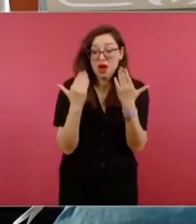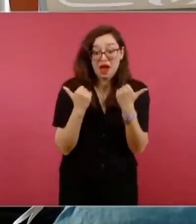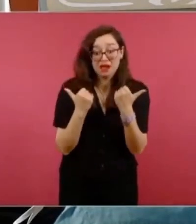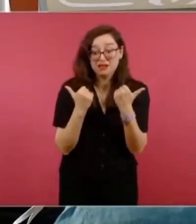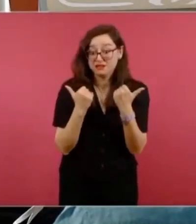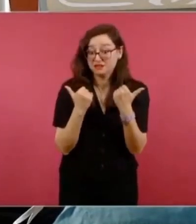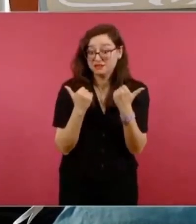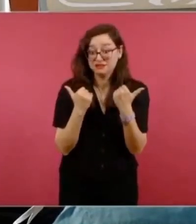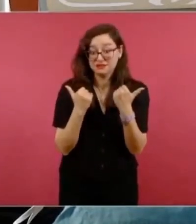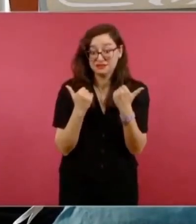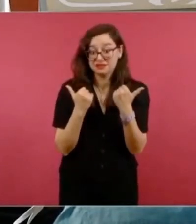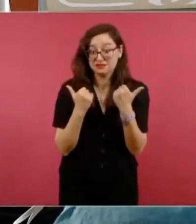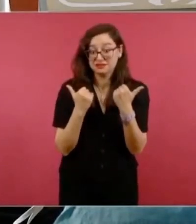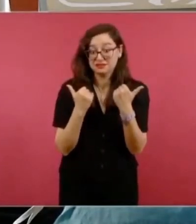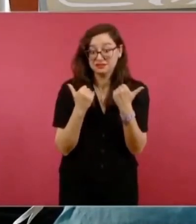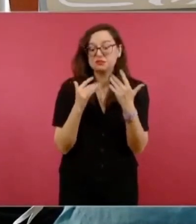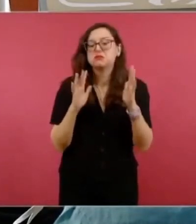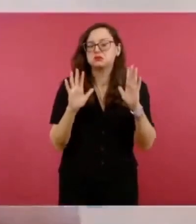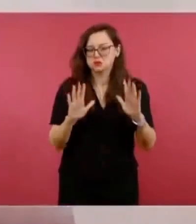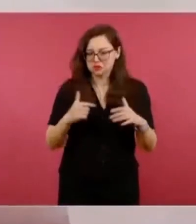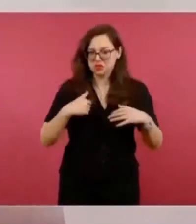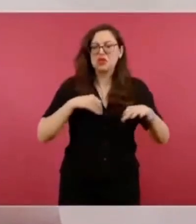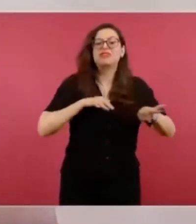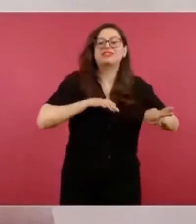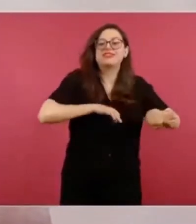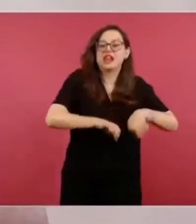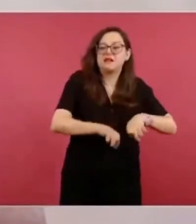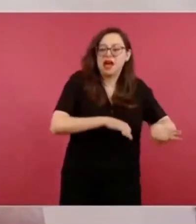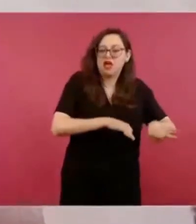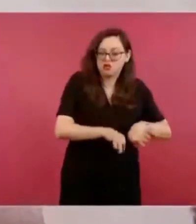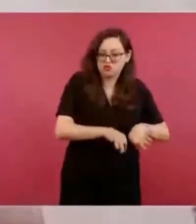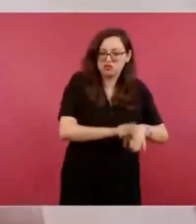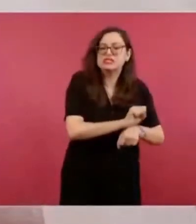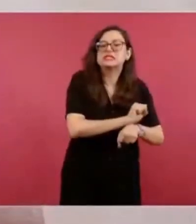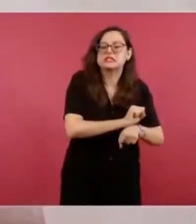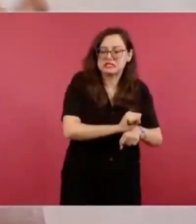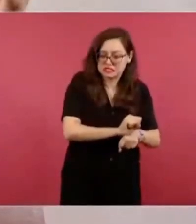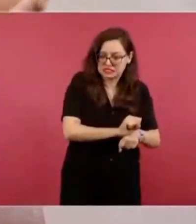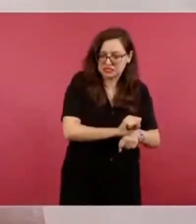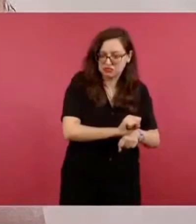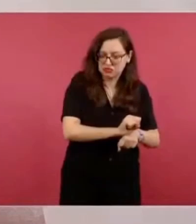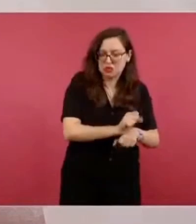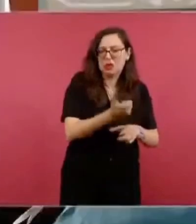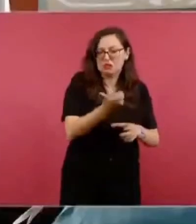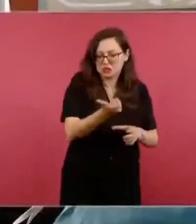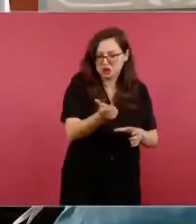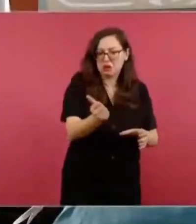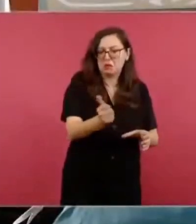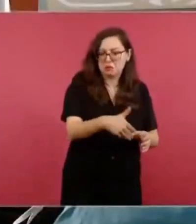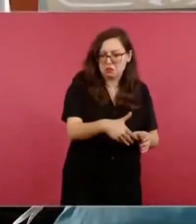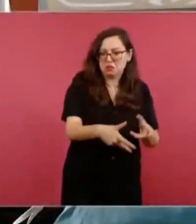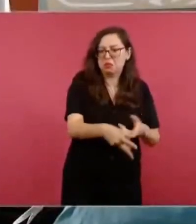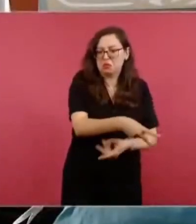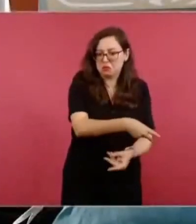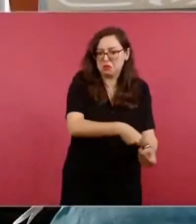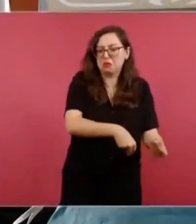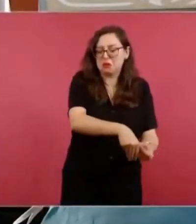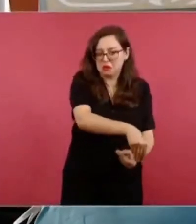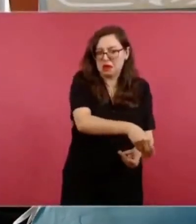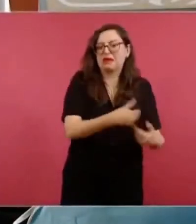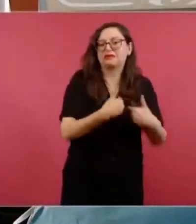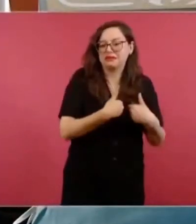abajo, estoy hablando de los de arriba. Entonces, todo eso nos da dinero.